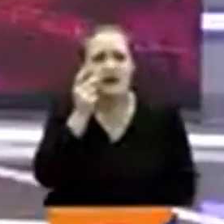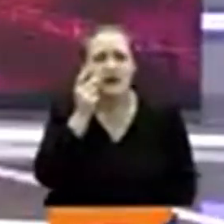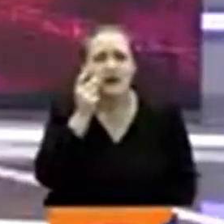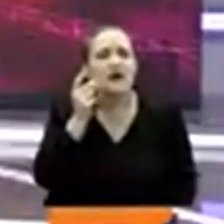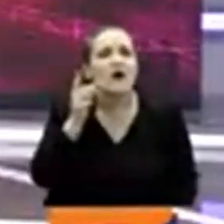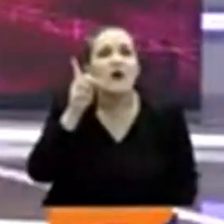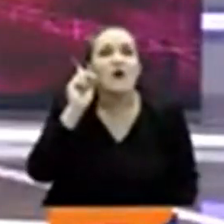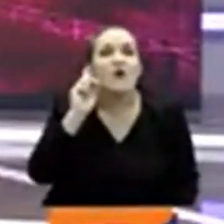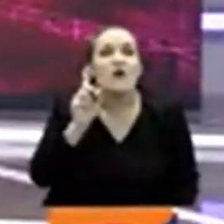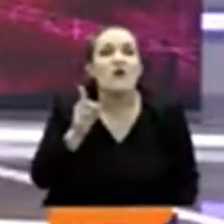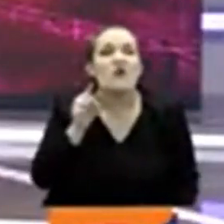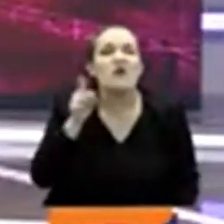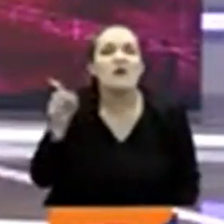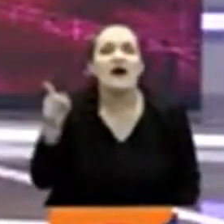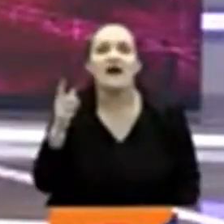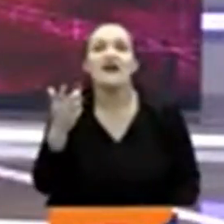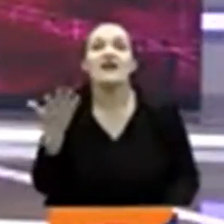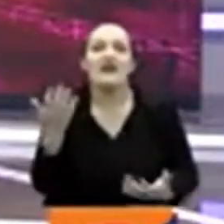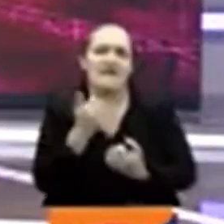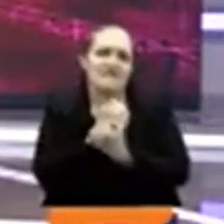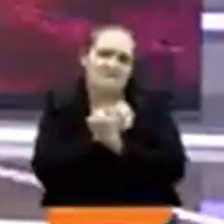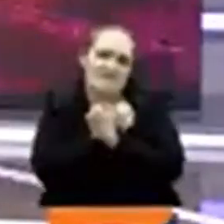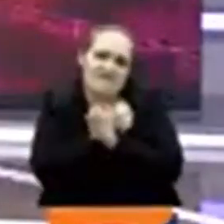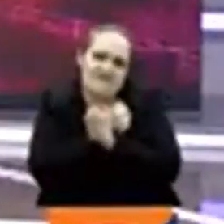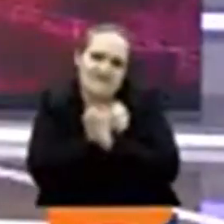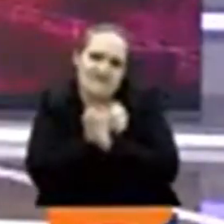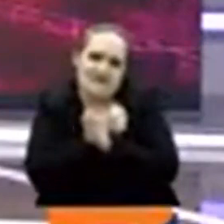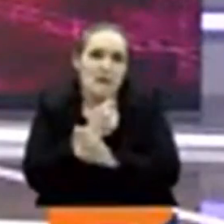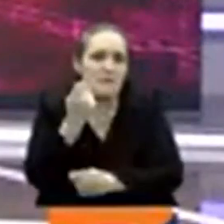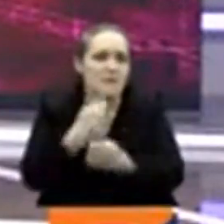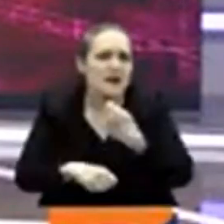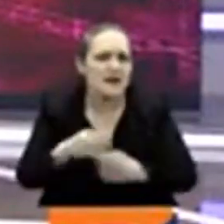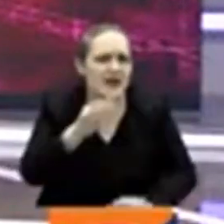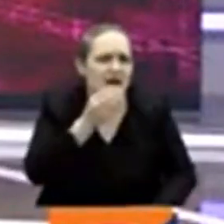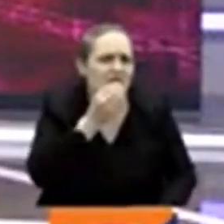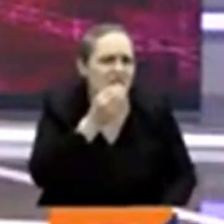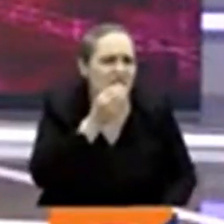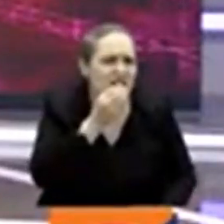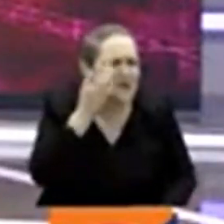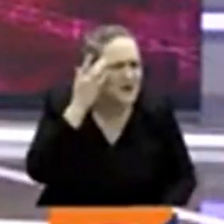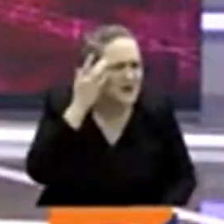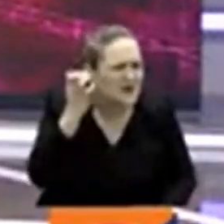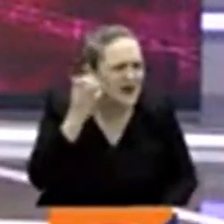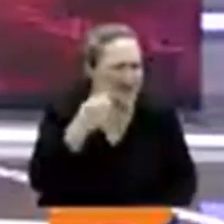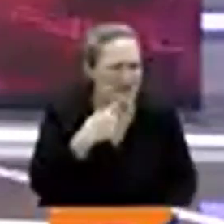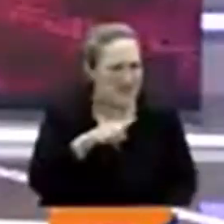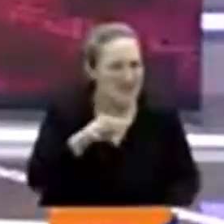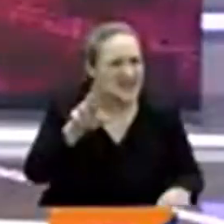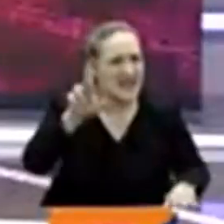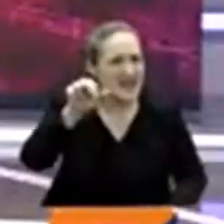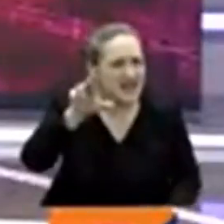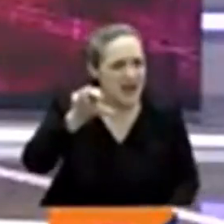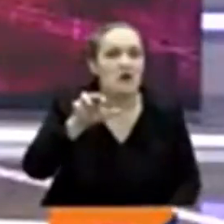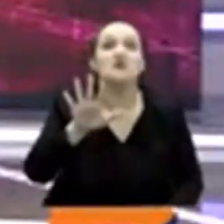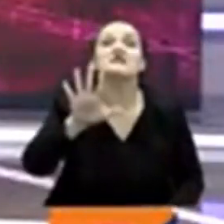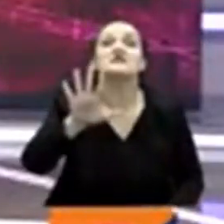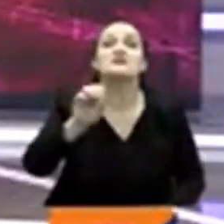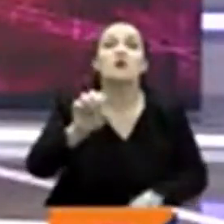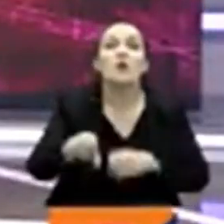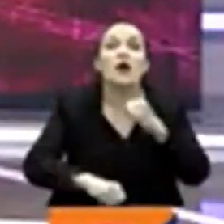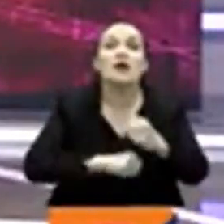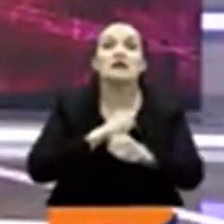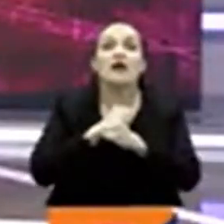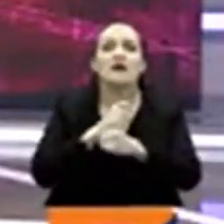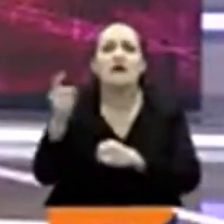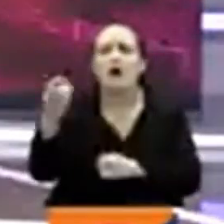al estómago, aunque es hincha de corazón. Sí, ustedes dirán, es una mezcla extraña para algunos, ya que son 50 años entregándonos